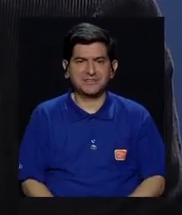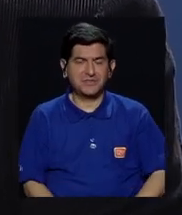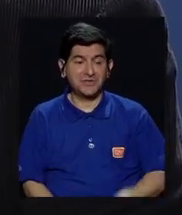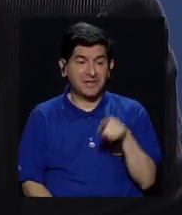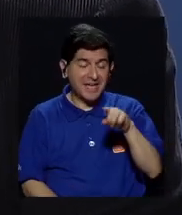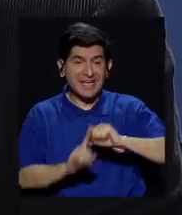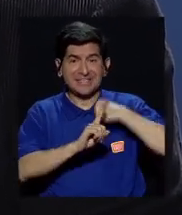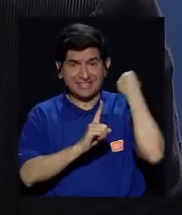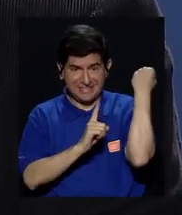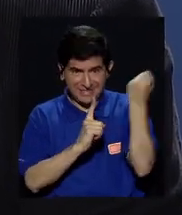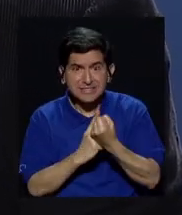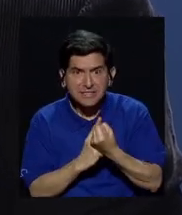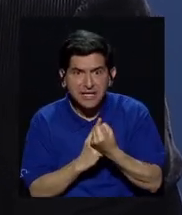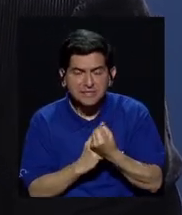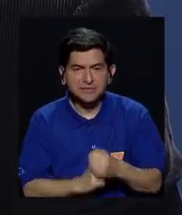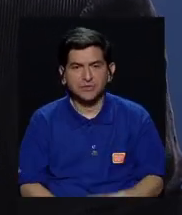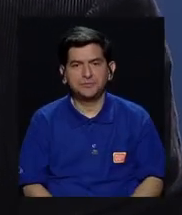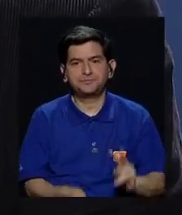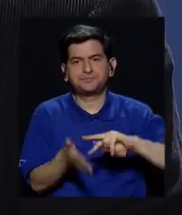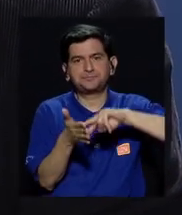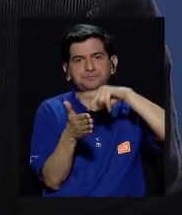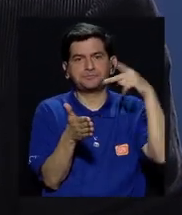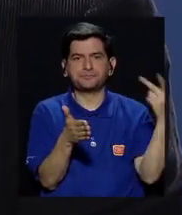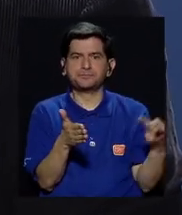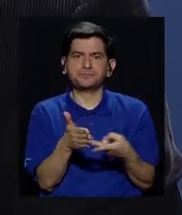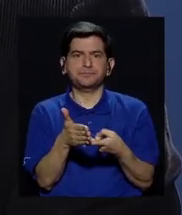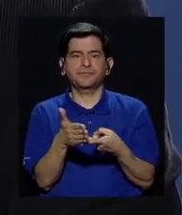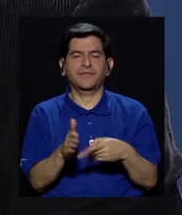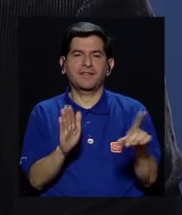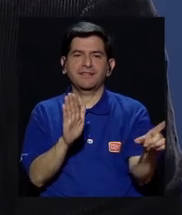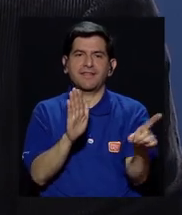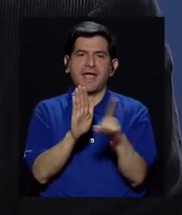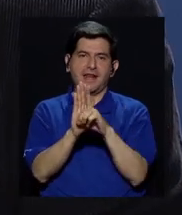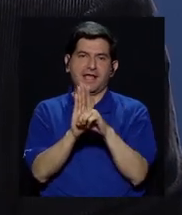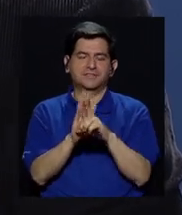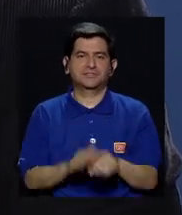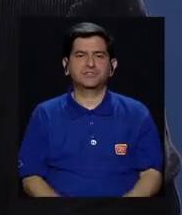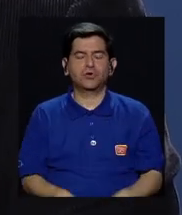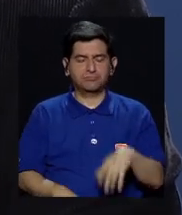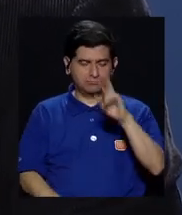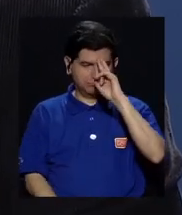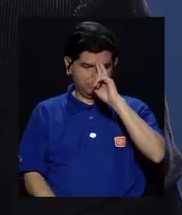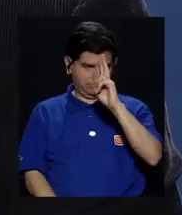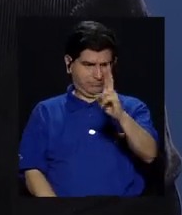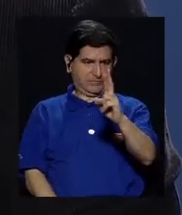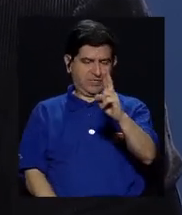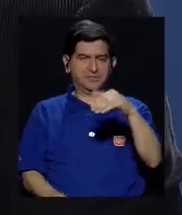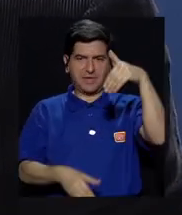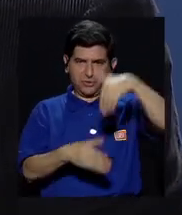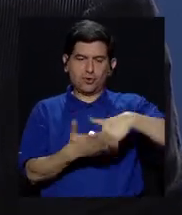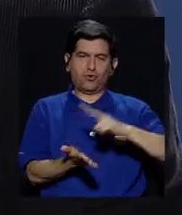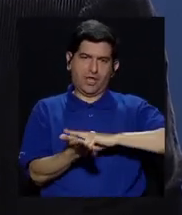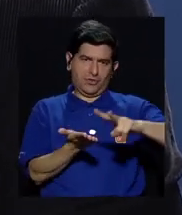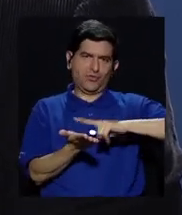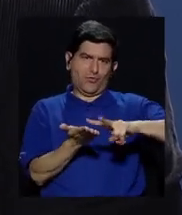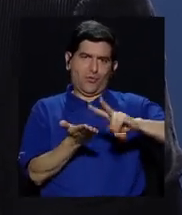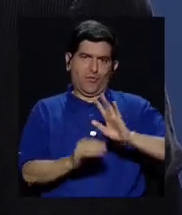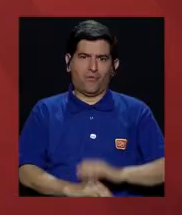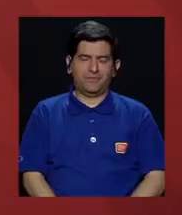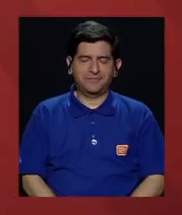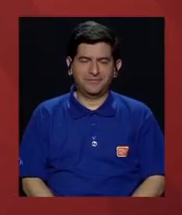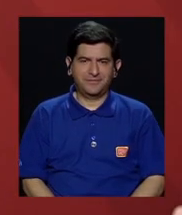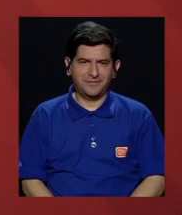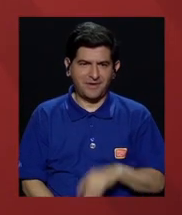pequeño hecho no le hace o le da el derecho de algún respeto al menos dentro liberación nacional